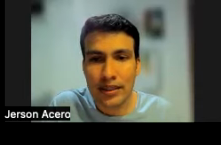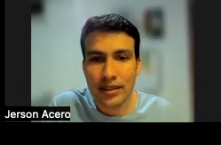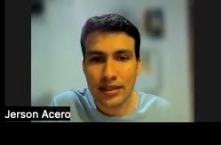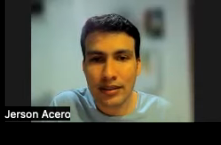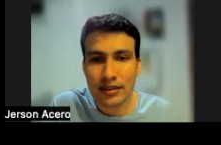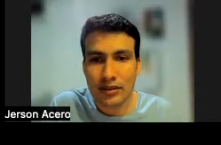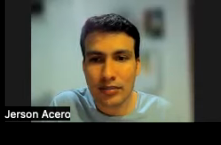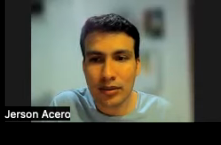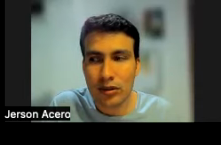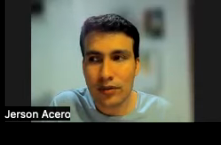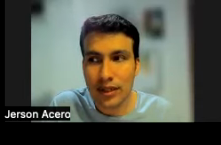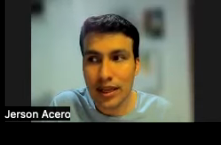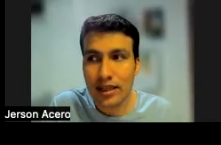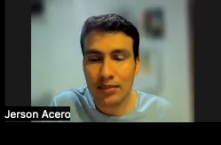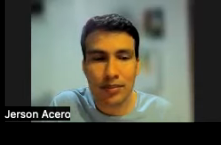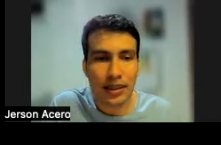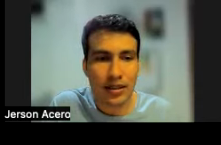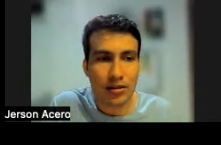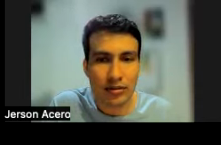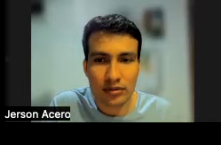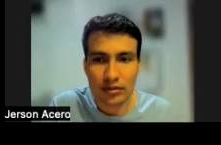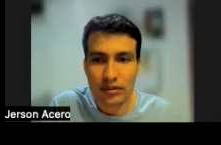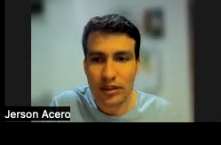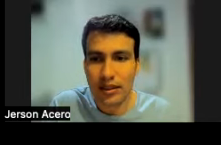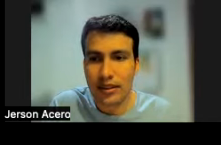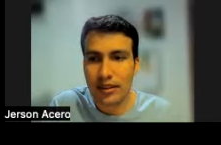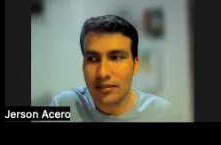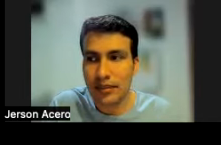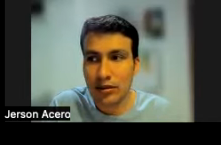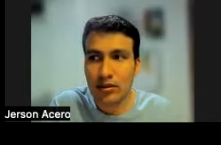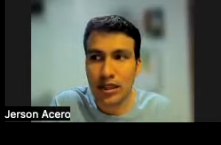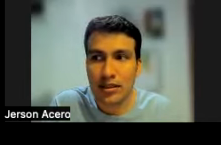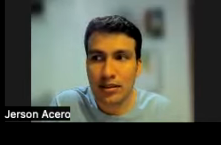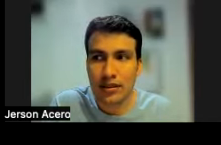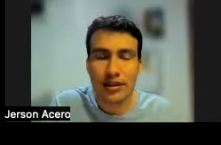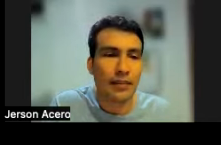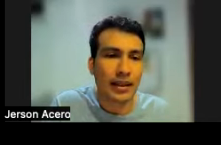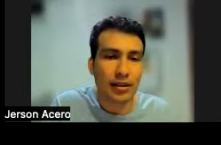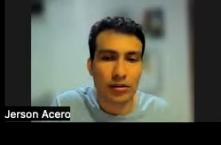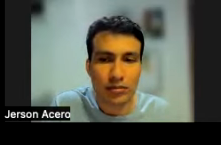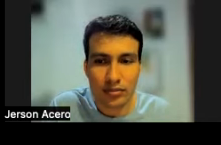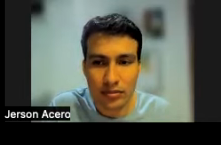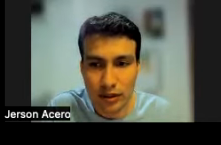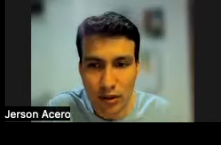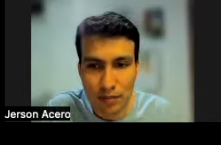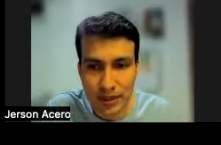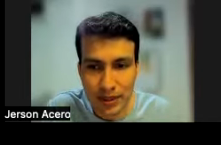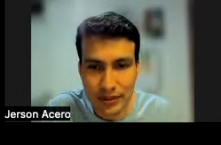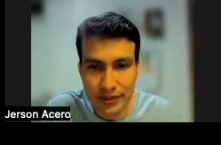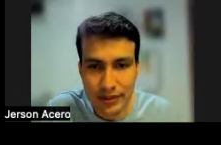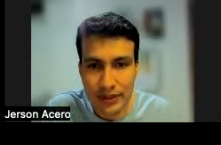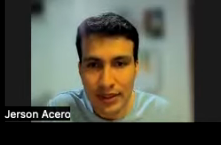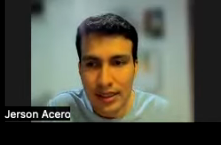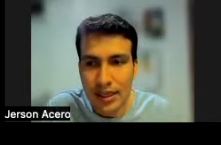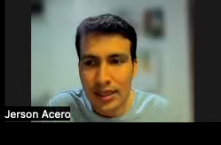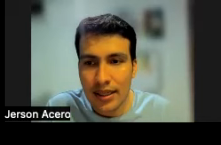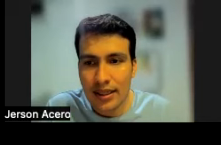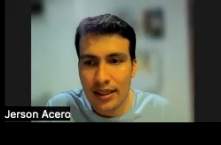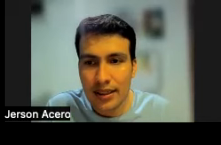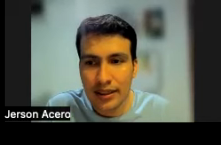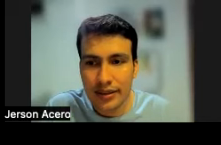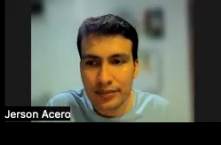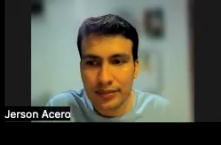dos países, ¿no?, por no frenar la propagación del virus, o sea, de cierta manera son incompetentes.